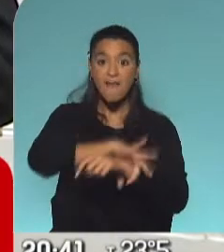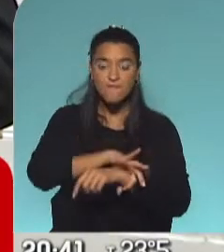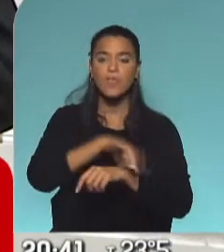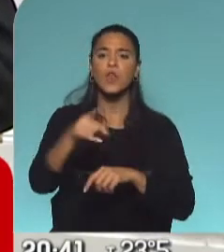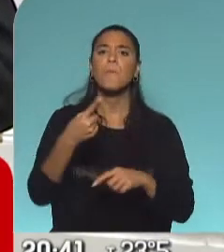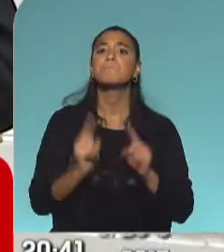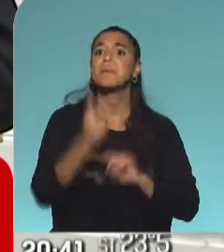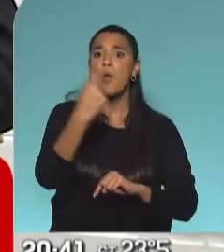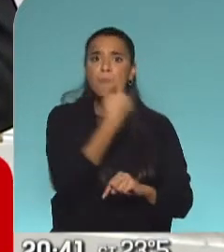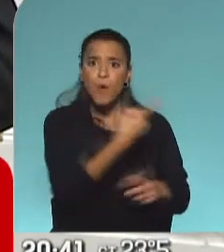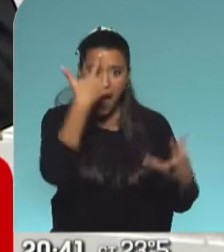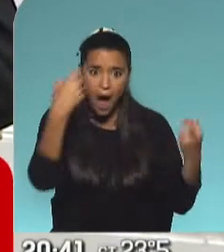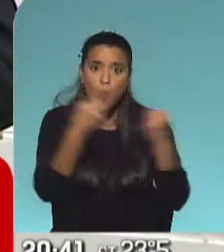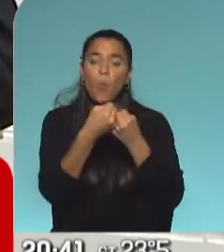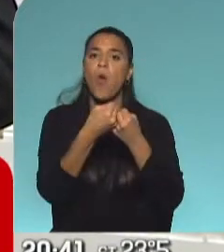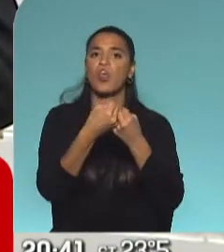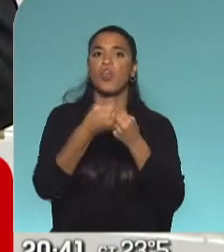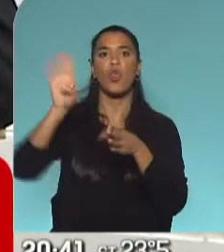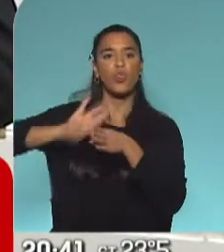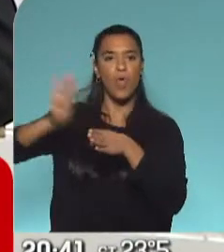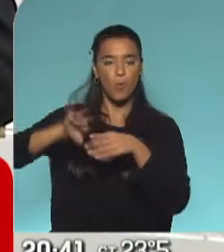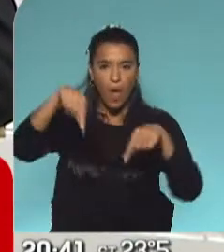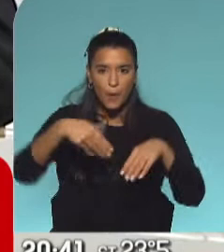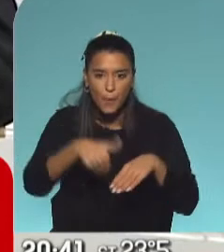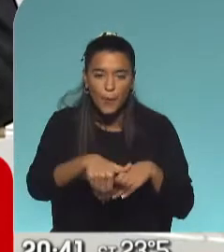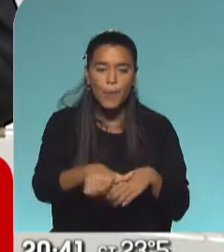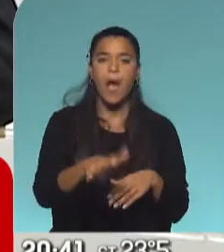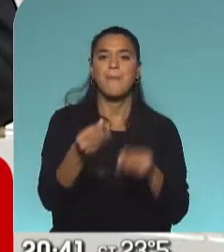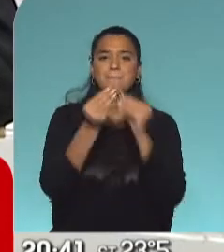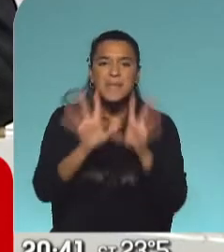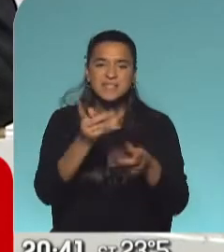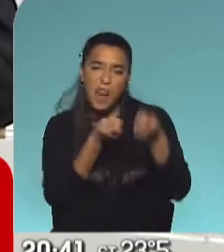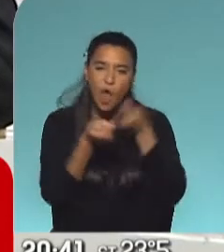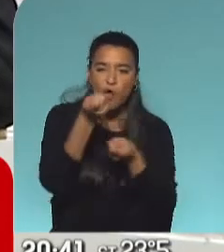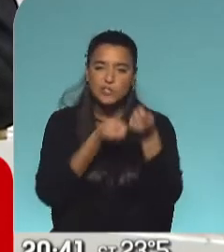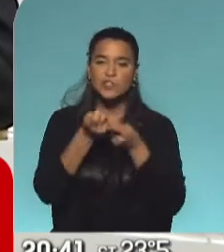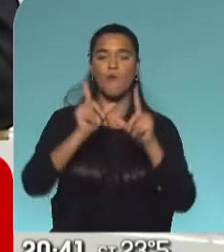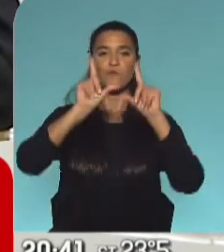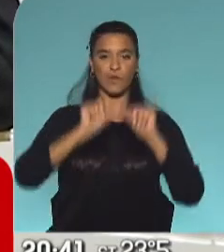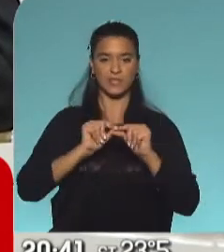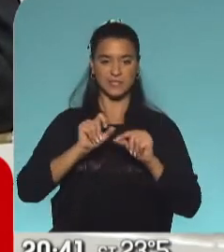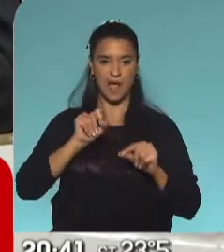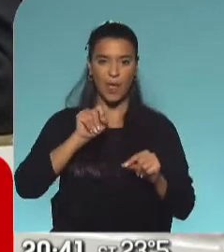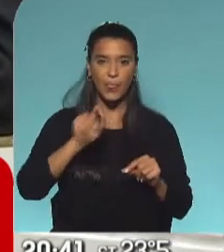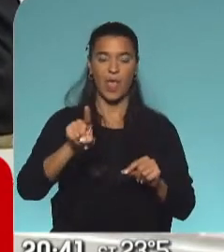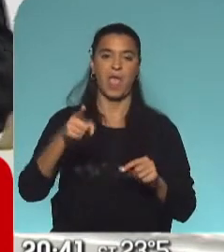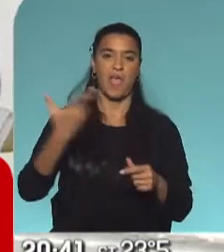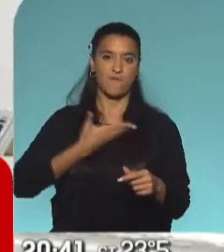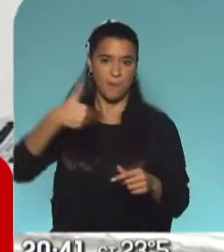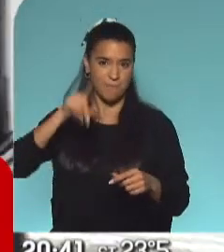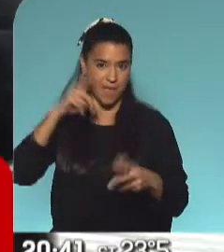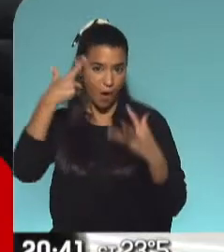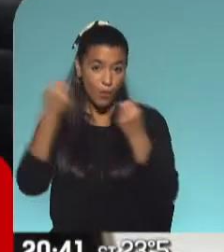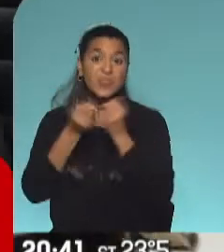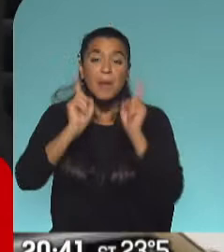acuerdo por la deuda permite vislumbrar un comienzo de las negociaciones, la fecha con el Fondo Monetario Internacional, y también